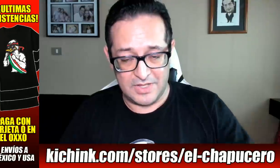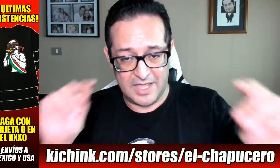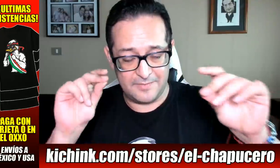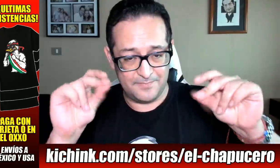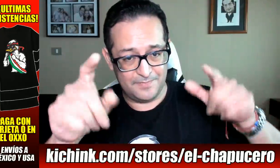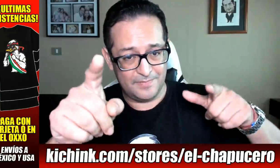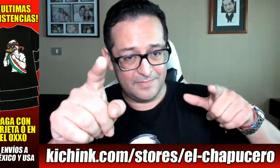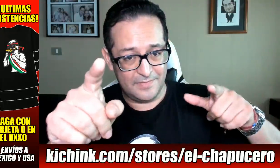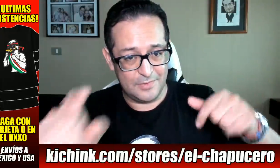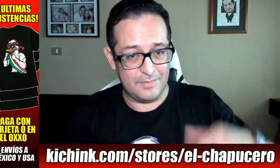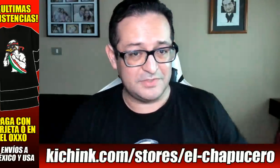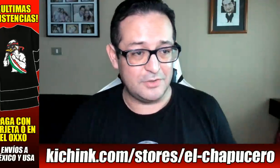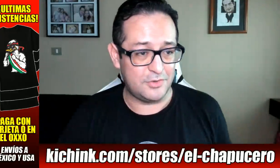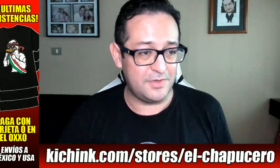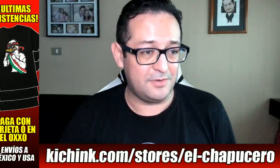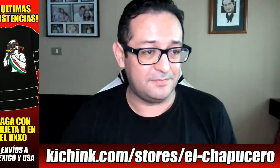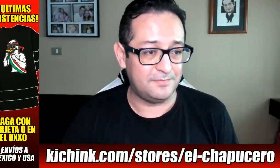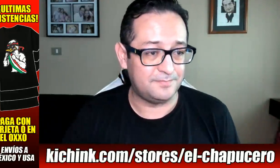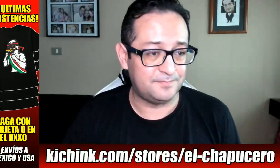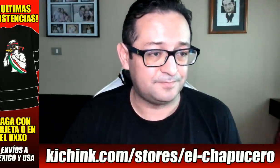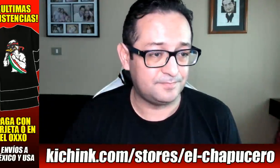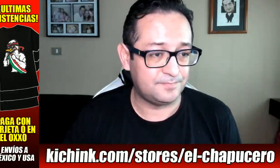tengan un buen día nos vemos en el otro vídeo